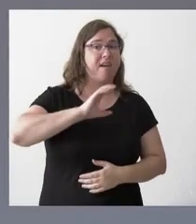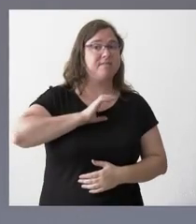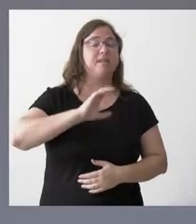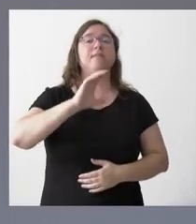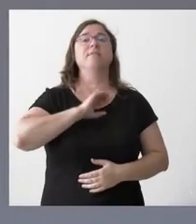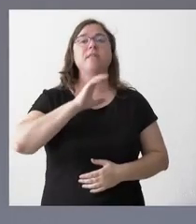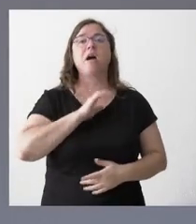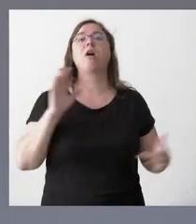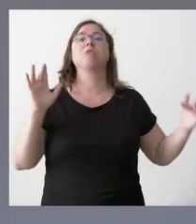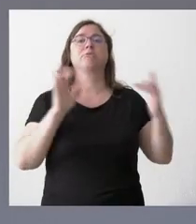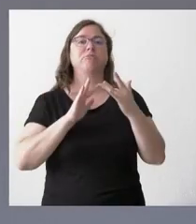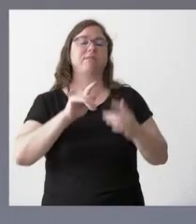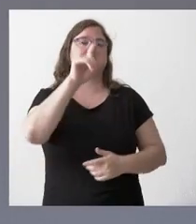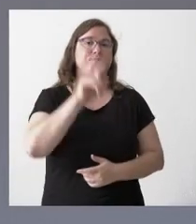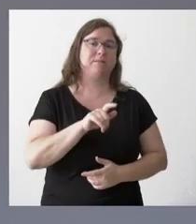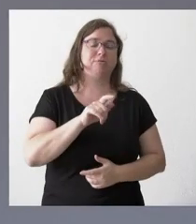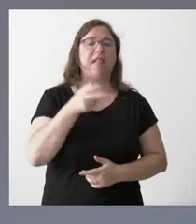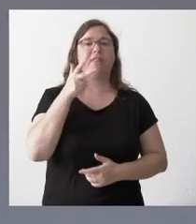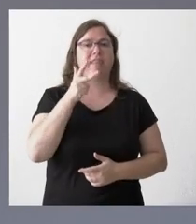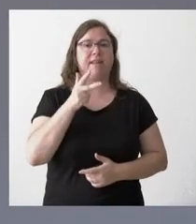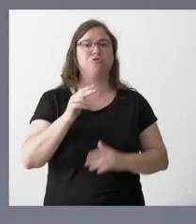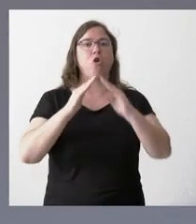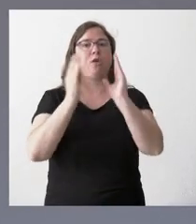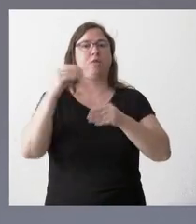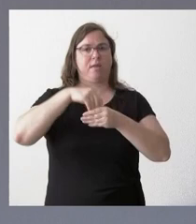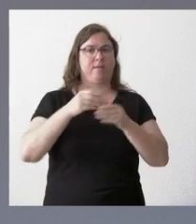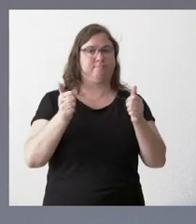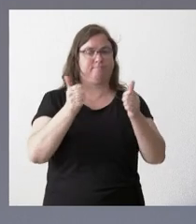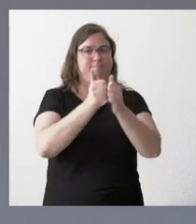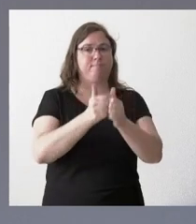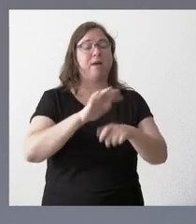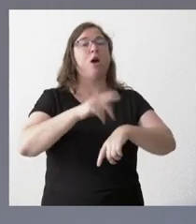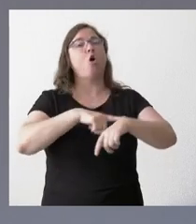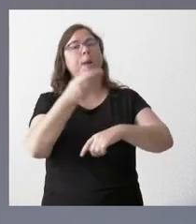las personas beneficiarias de ayuda a domicilio para ir incrementando esas horas.